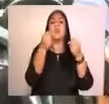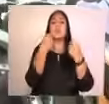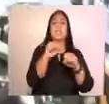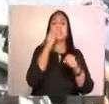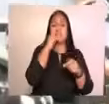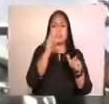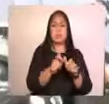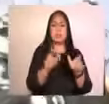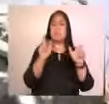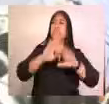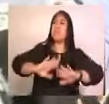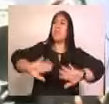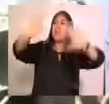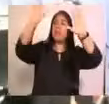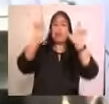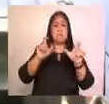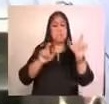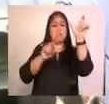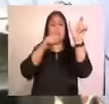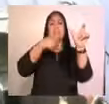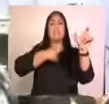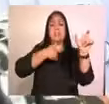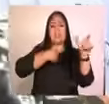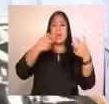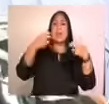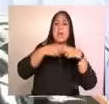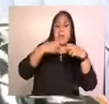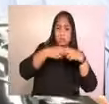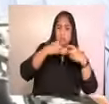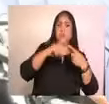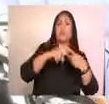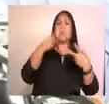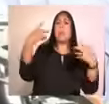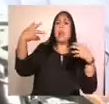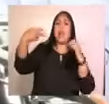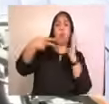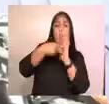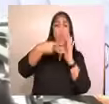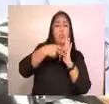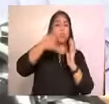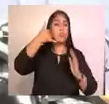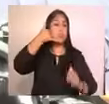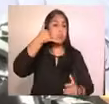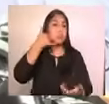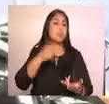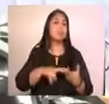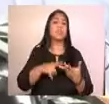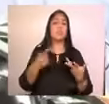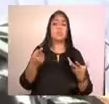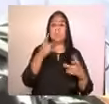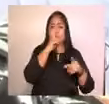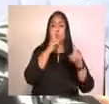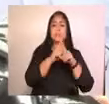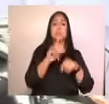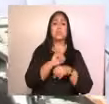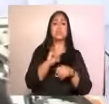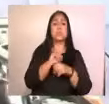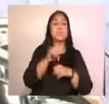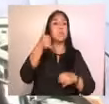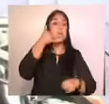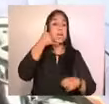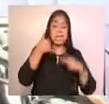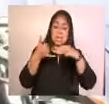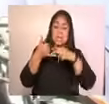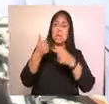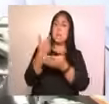caletas, los que tenían conexiones eléctricas para conectar los teléfonos, los que usaban esos teléfonos para usar